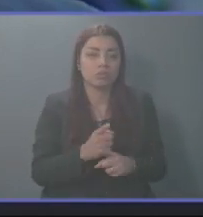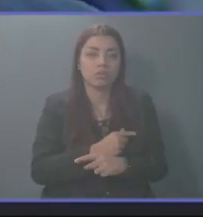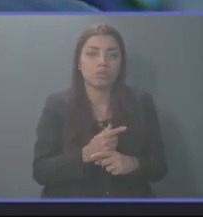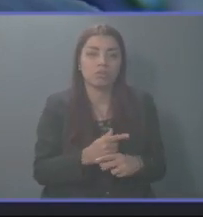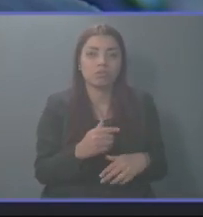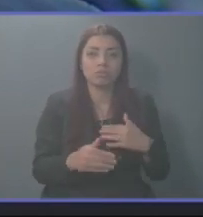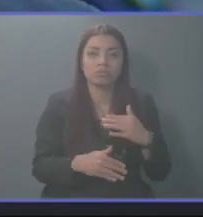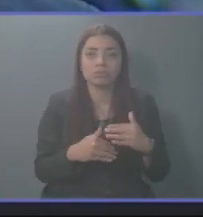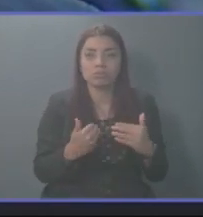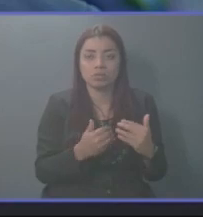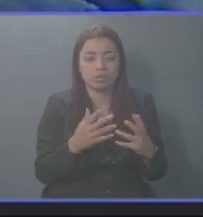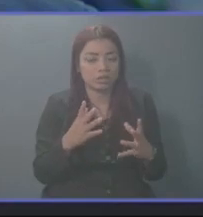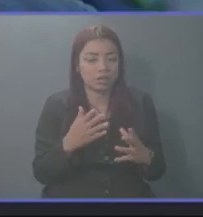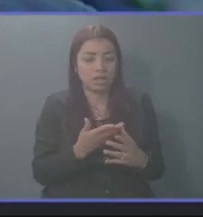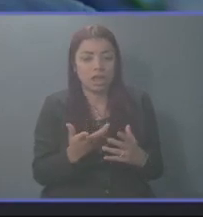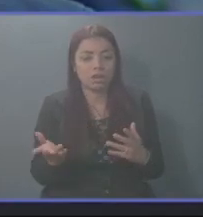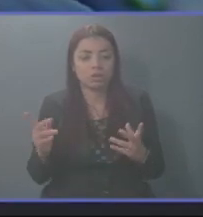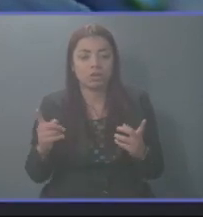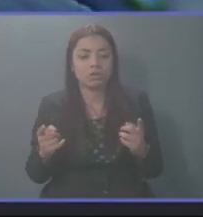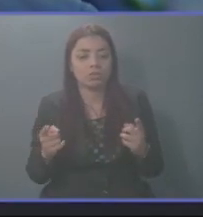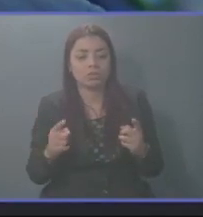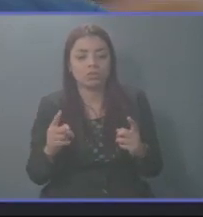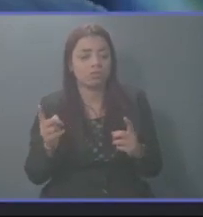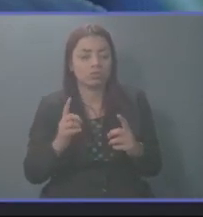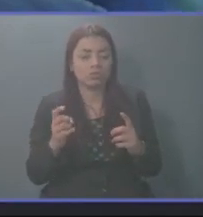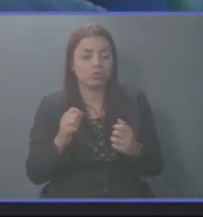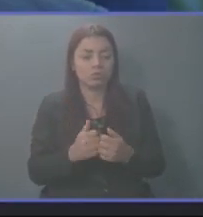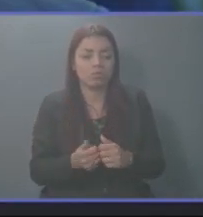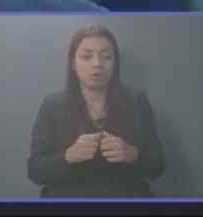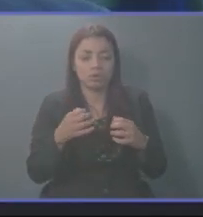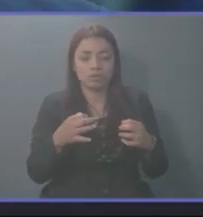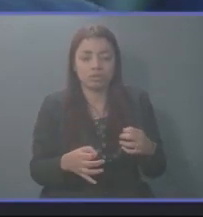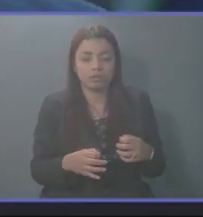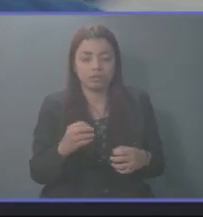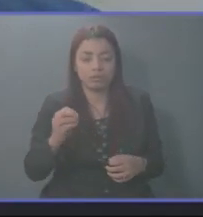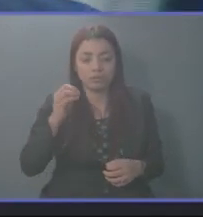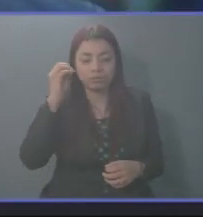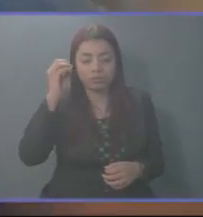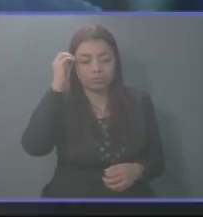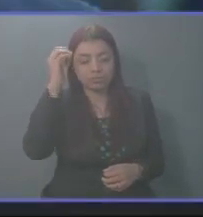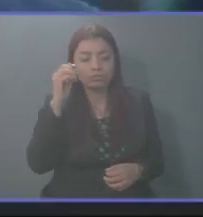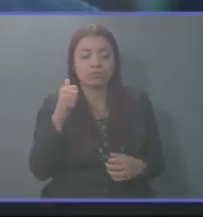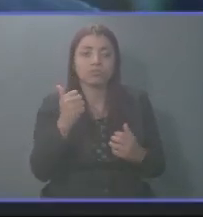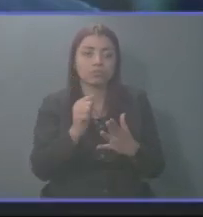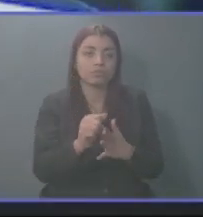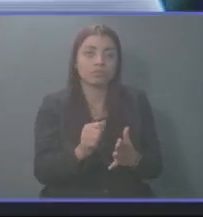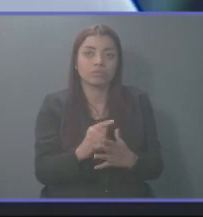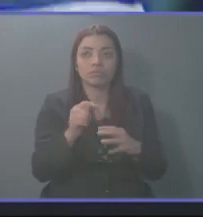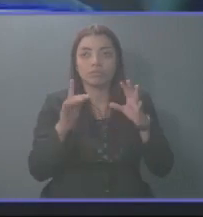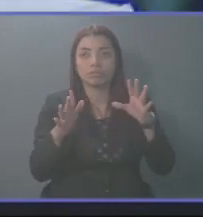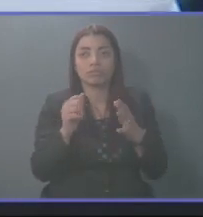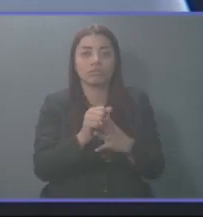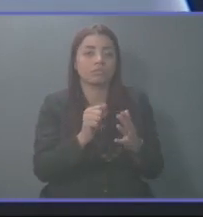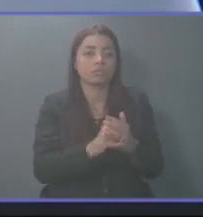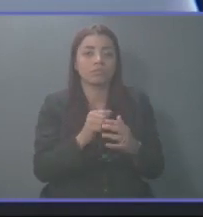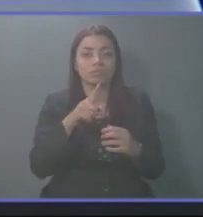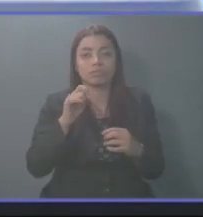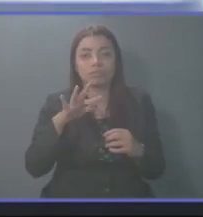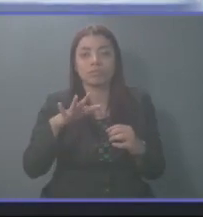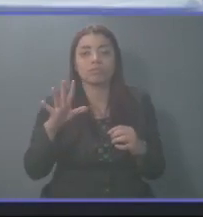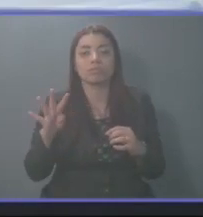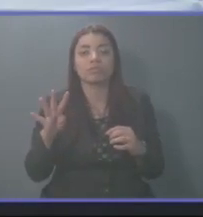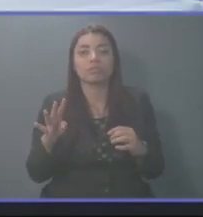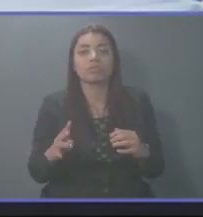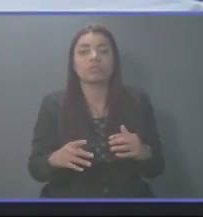actos violentos y antideportivos. Observaciones a los artículos 10 y